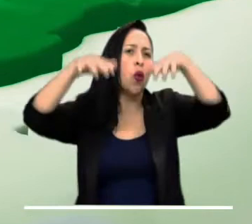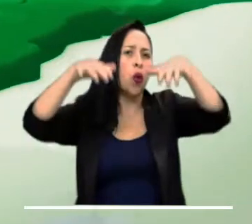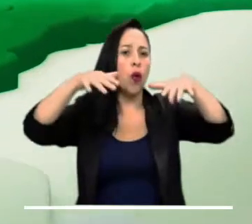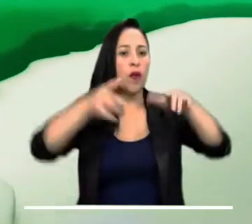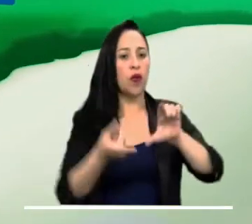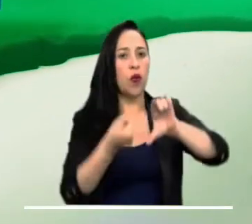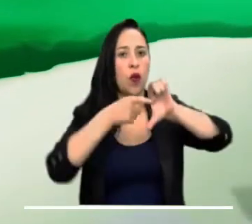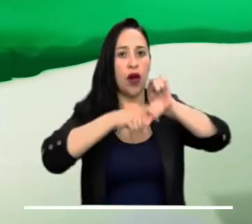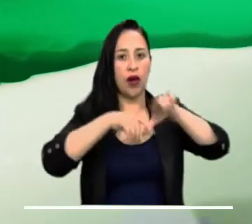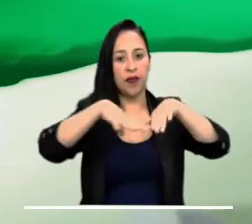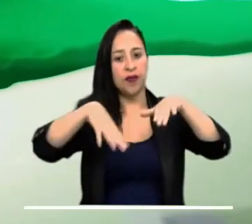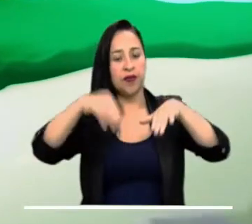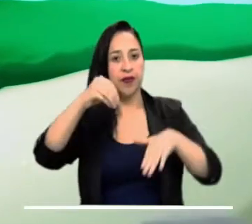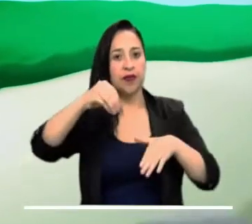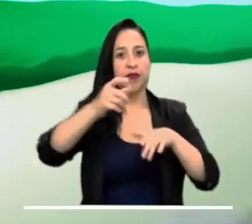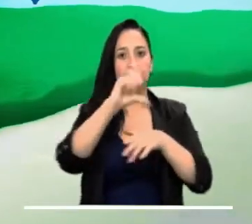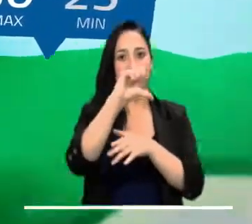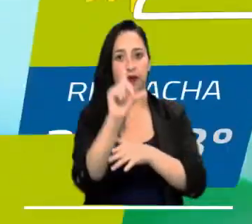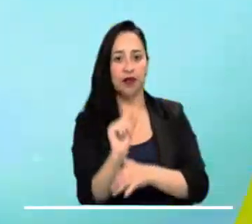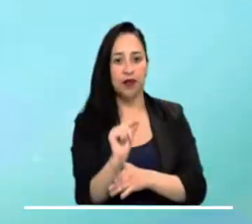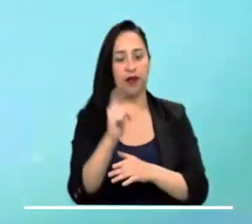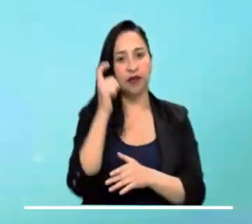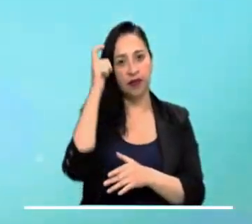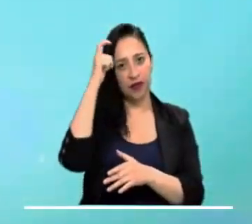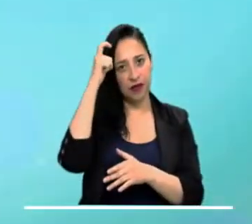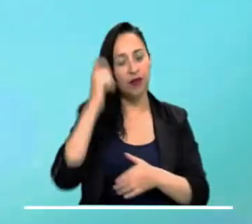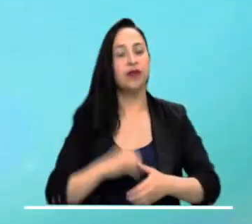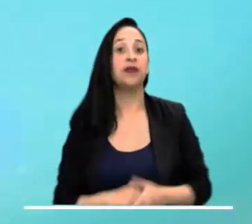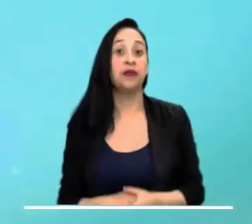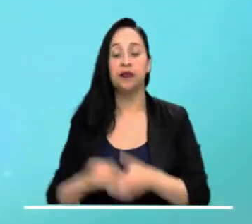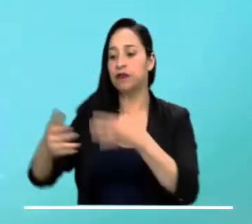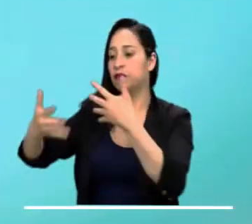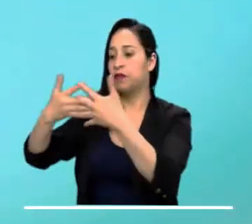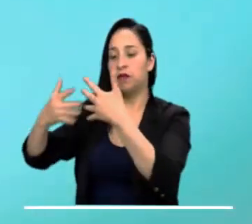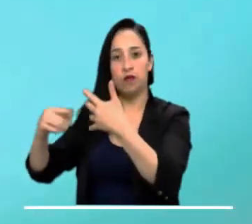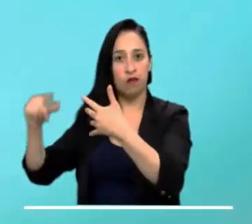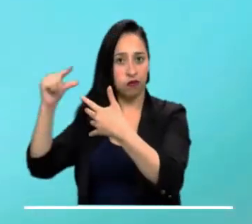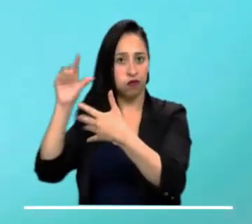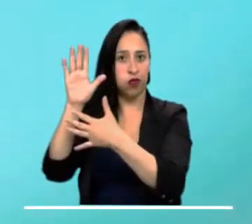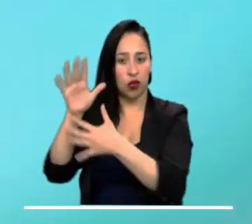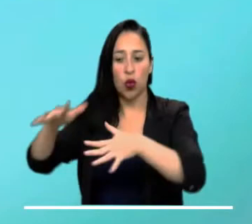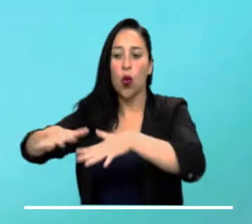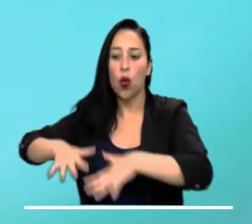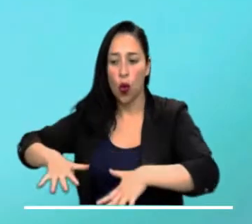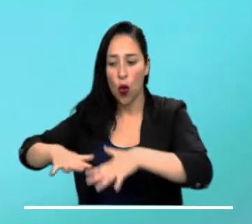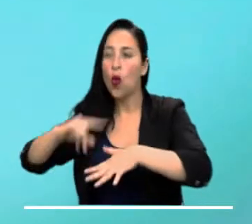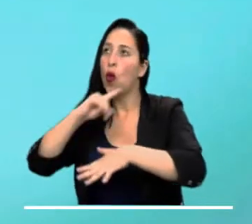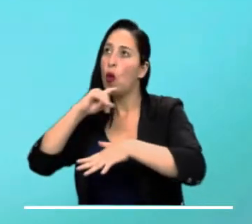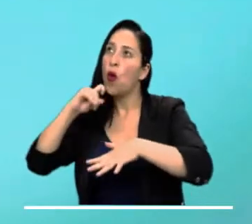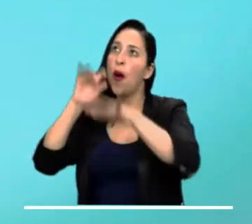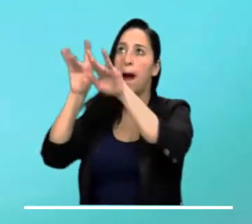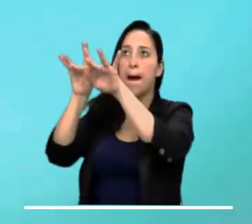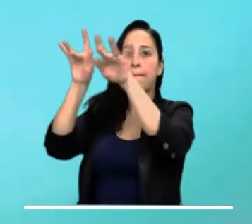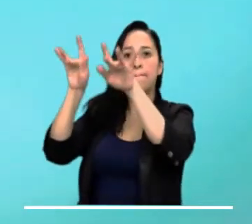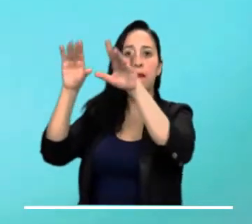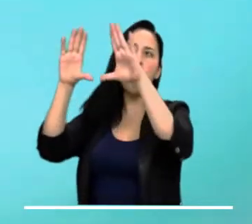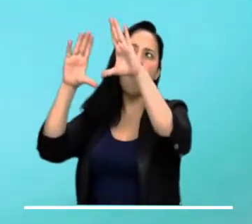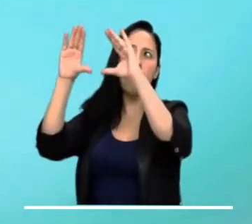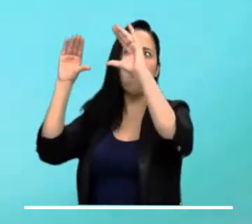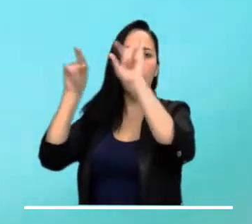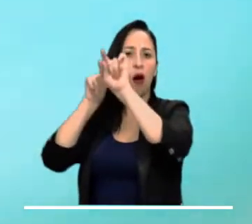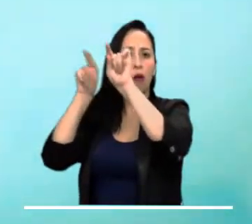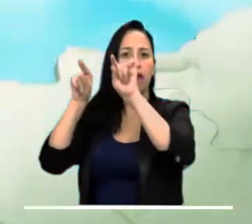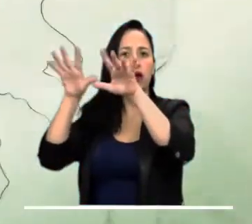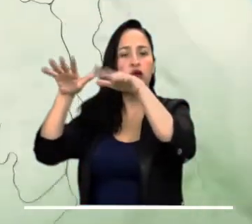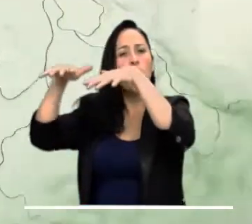La Guajira, Magdalena, Cesar y Córdoba. En San Andrés y Providencia, tiempo seco con poca nubosidad, probables lloviznas